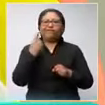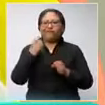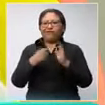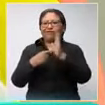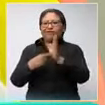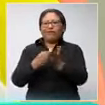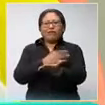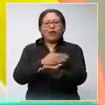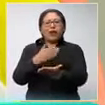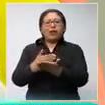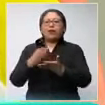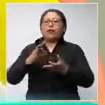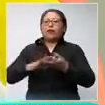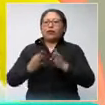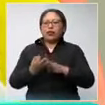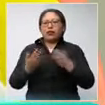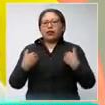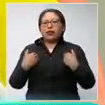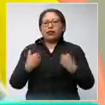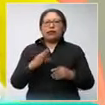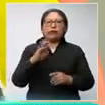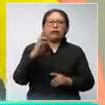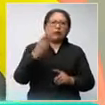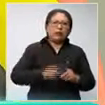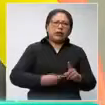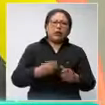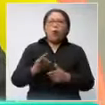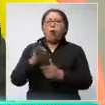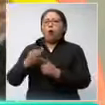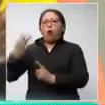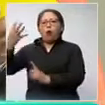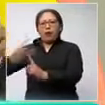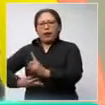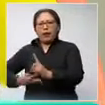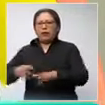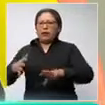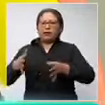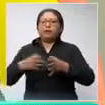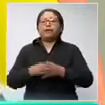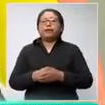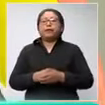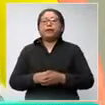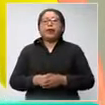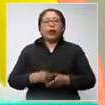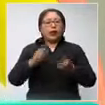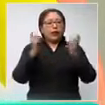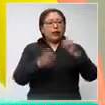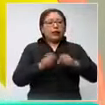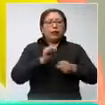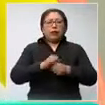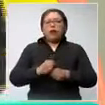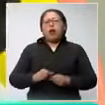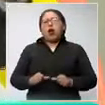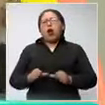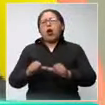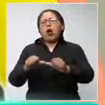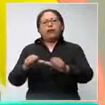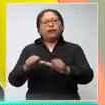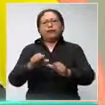fecha concreta, entre 6 y 4 meses. La reforma no es estar planificando toda la vida, estamos trabajando también en acciones